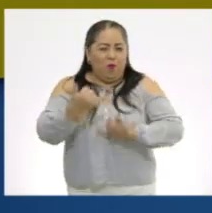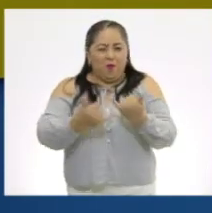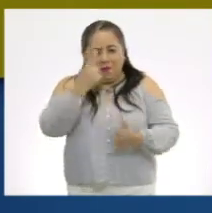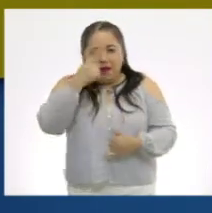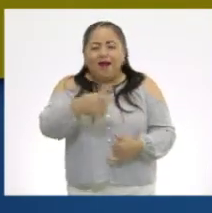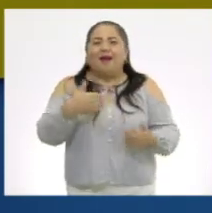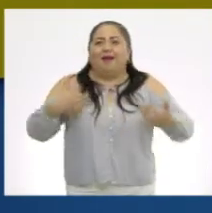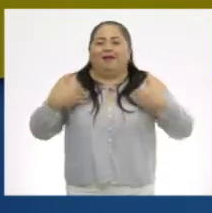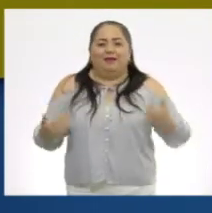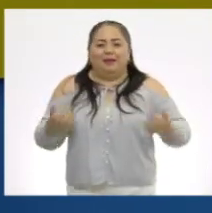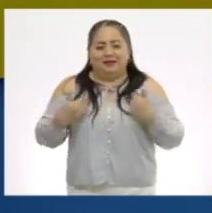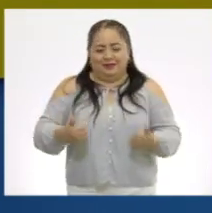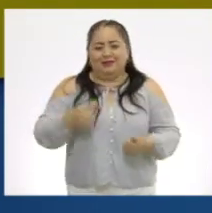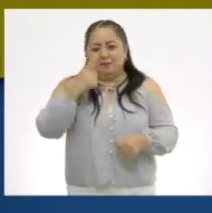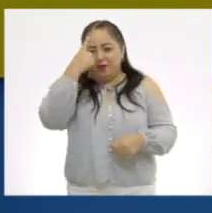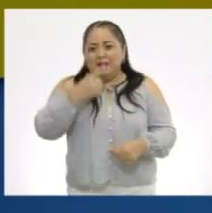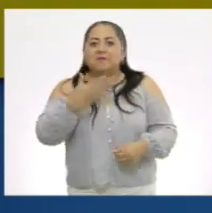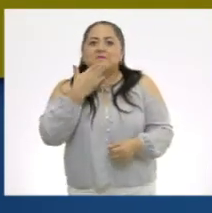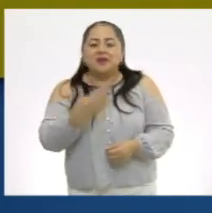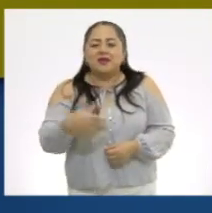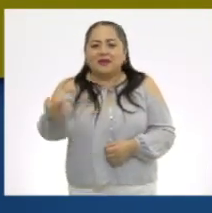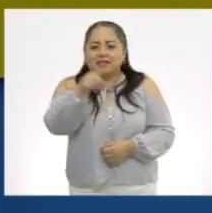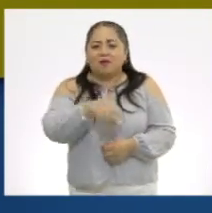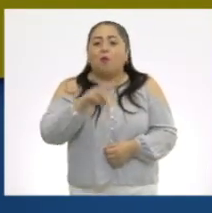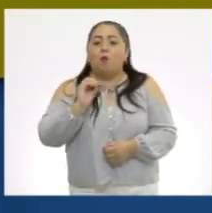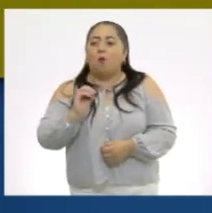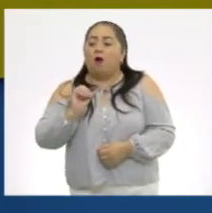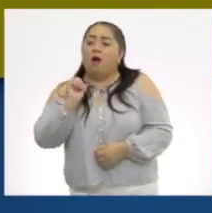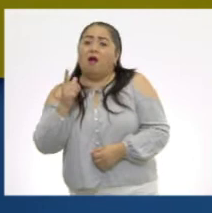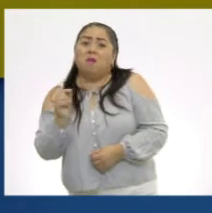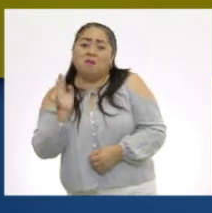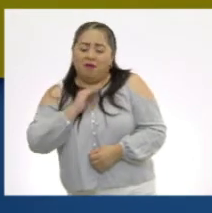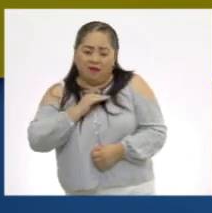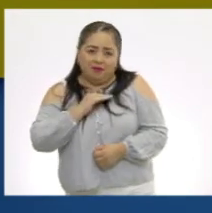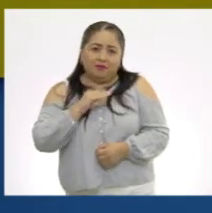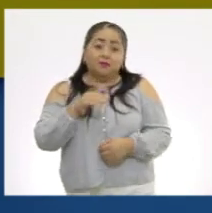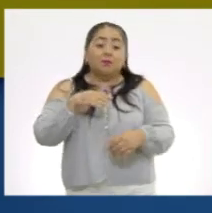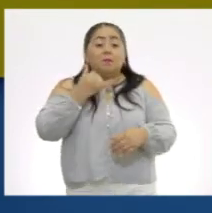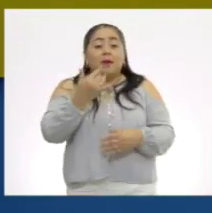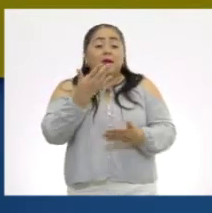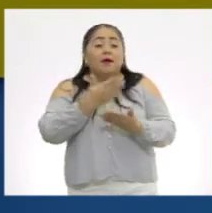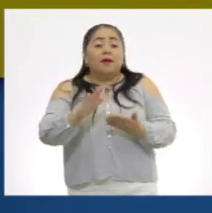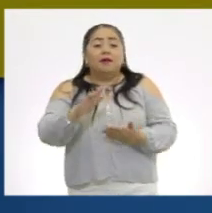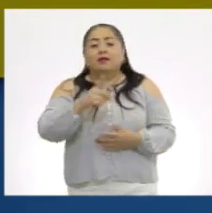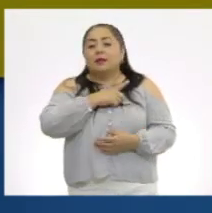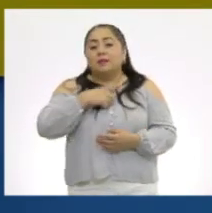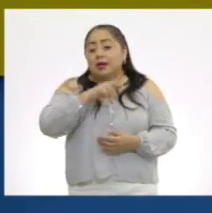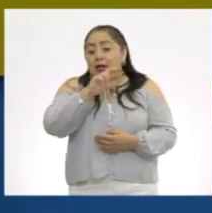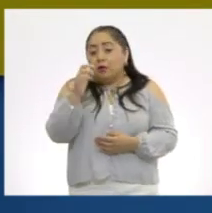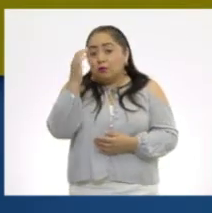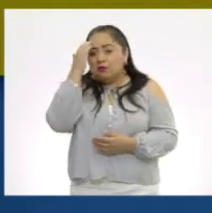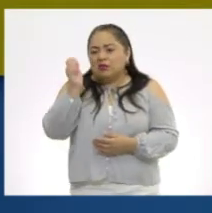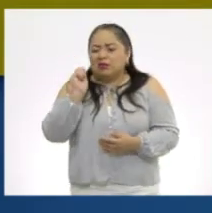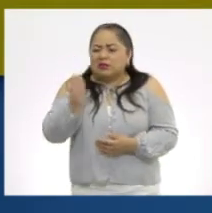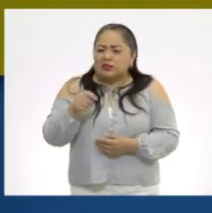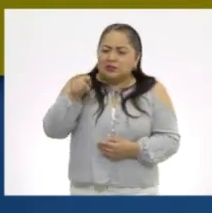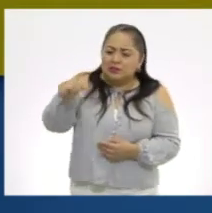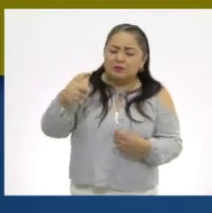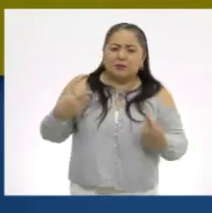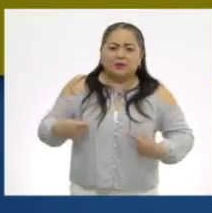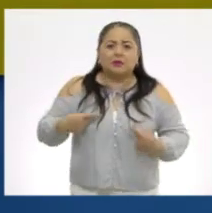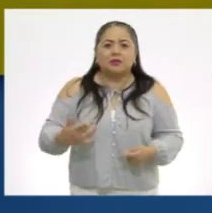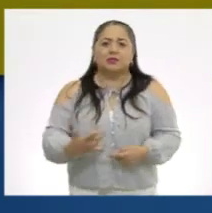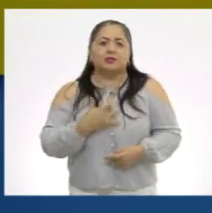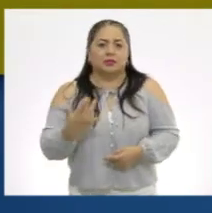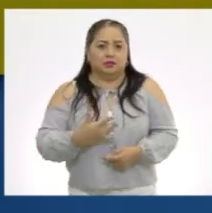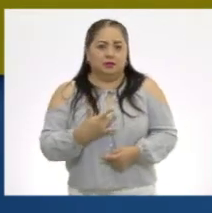acciones que pueden beneficiar o afectar a alguien. Sobre todo, reconocer qué es lo que está sintiendo esa o